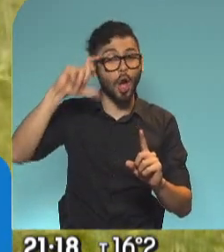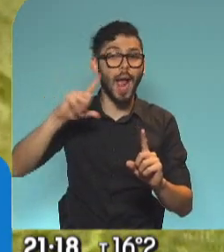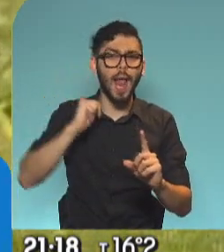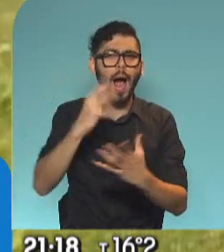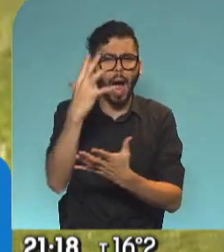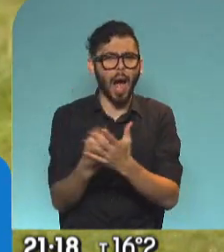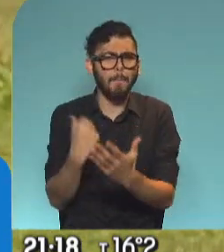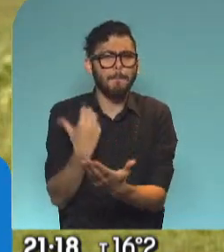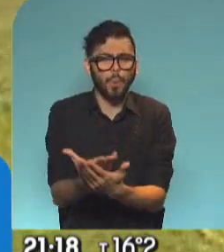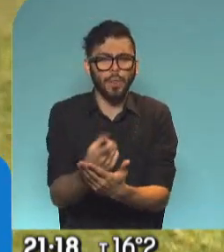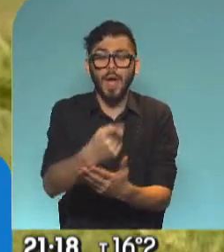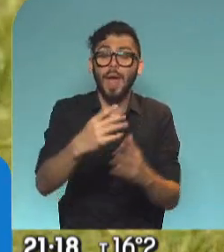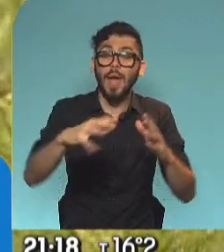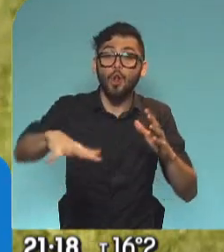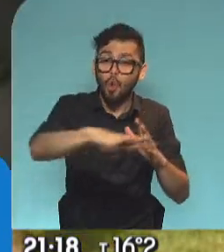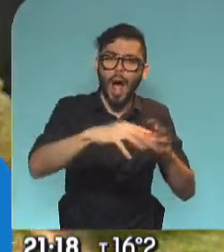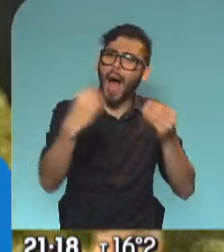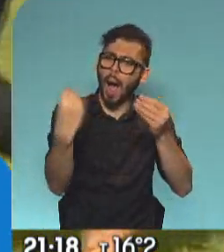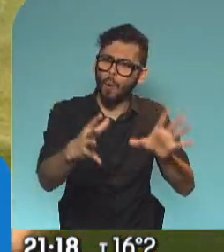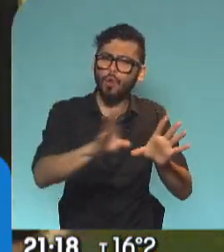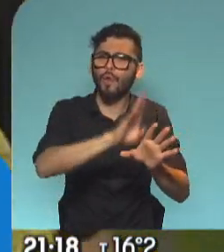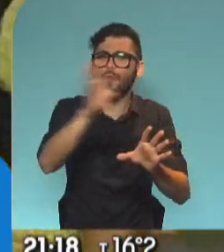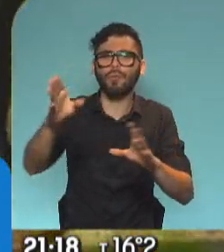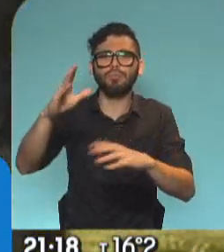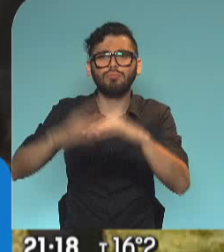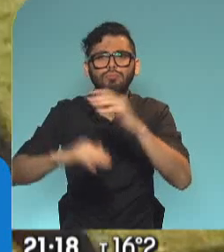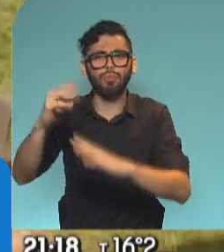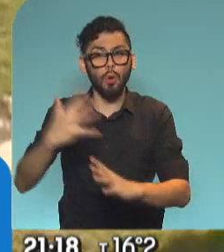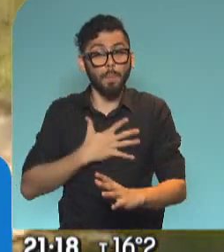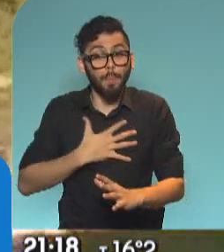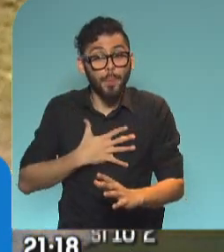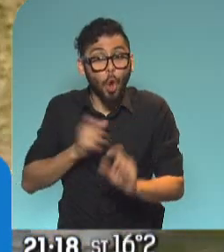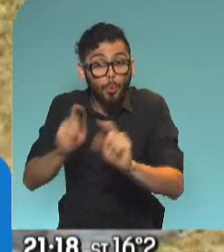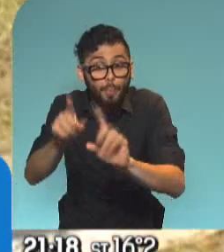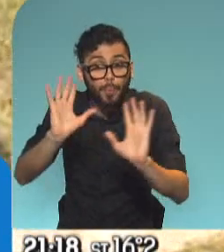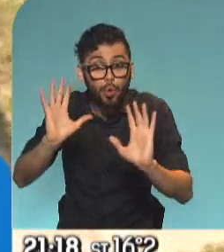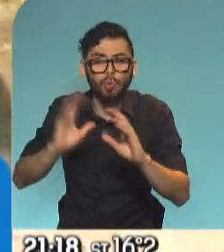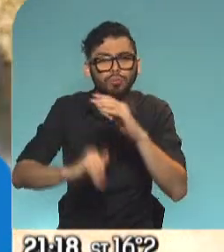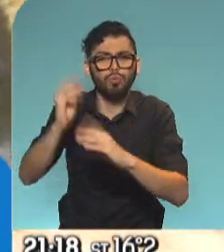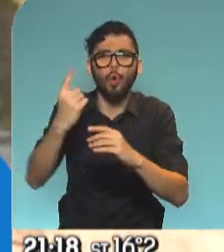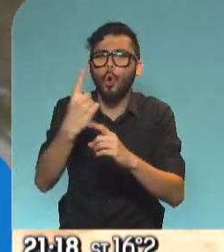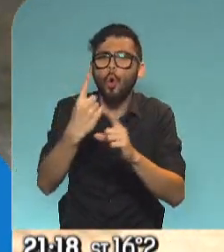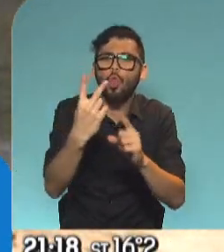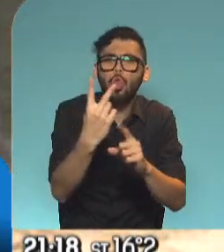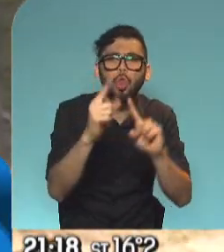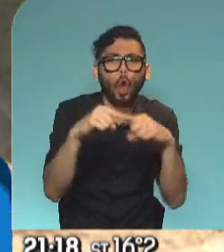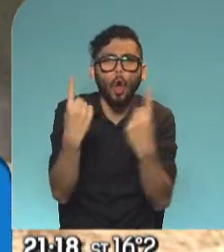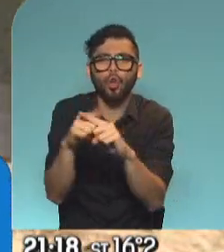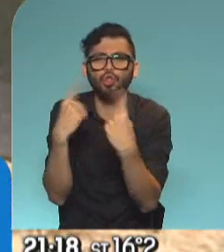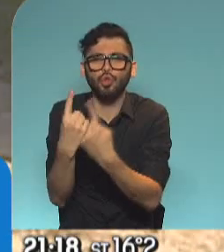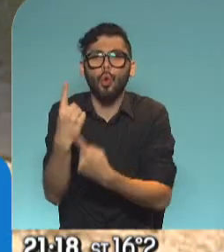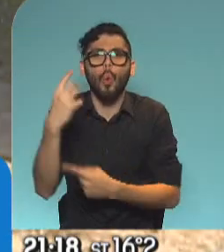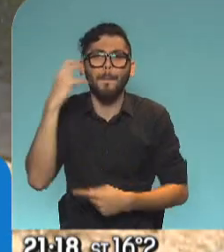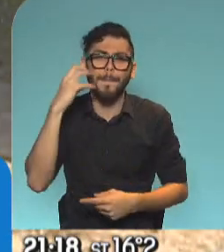predio y están construyendo dos habitaciones y un baño en un terreno propio. Me fui a la toma porque sinceramente